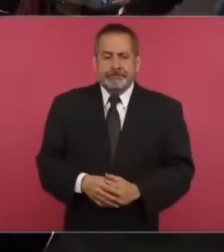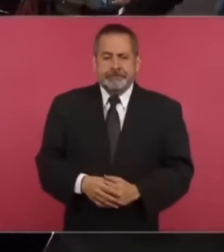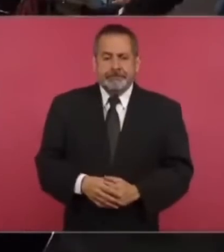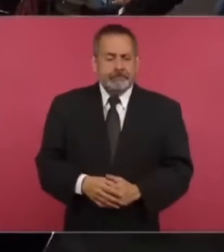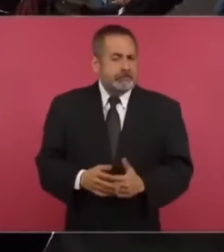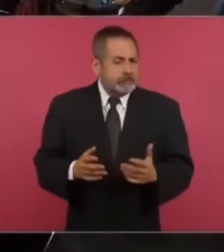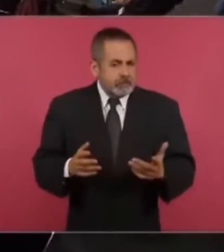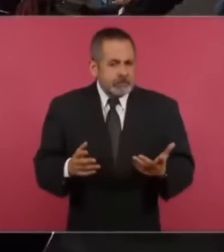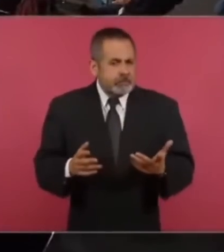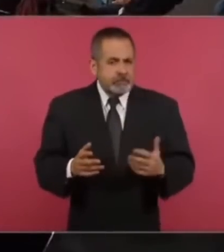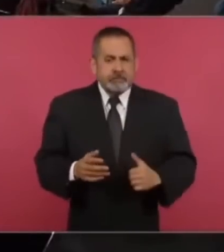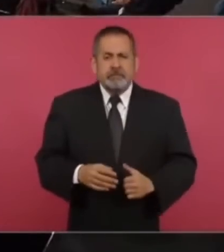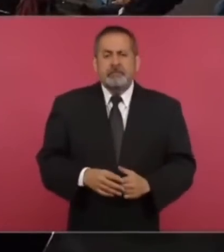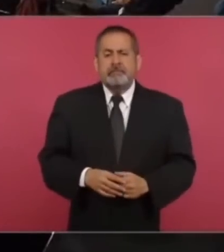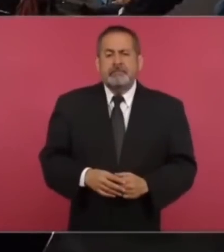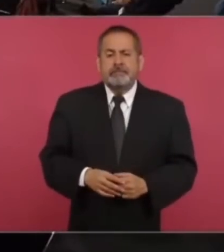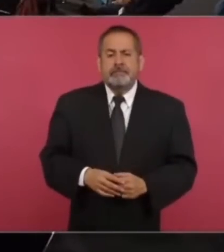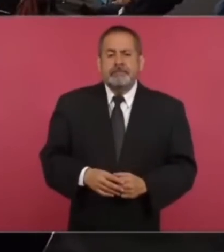¿Y por qué nosotros